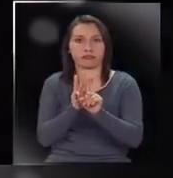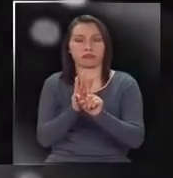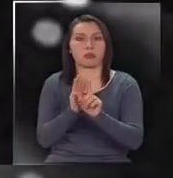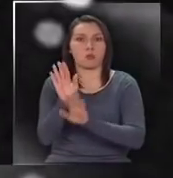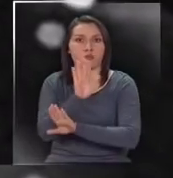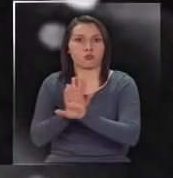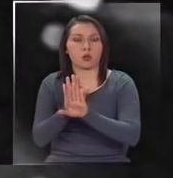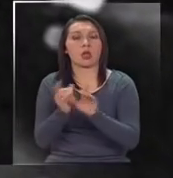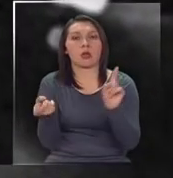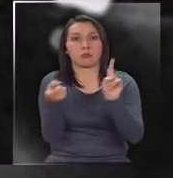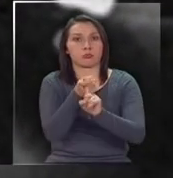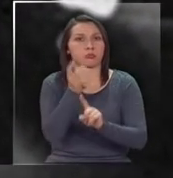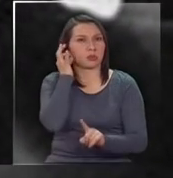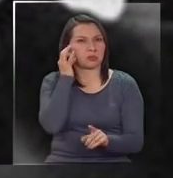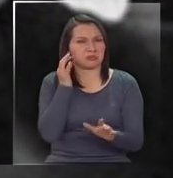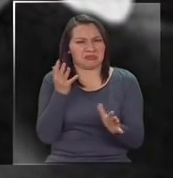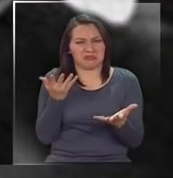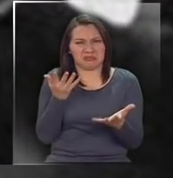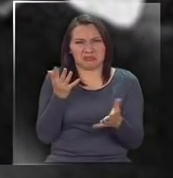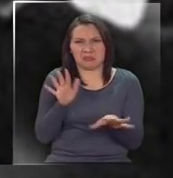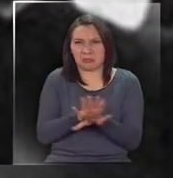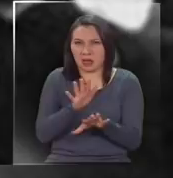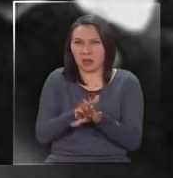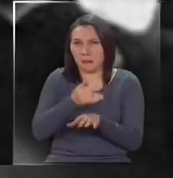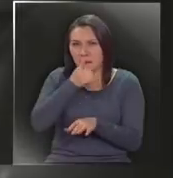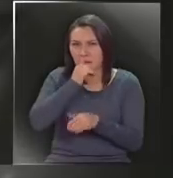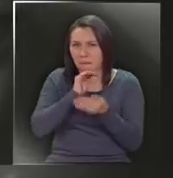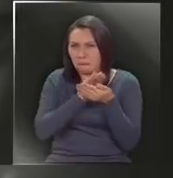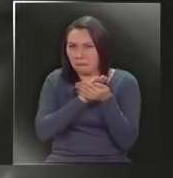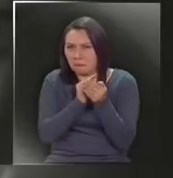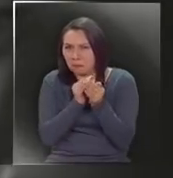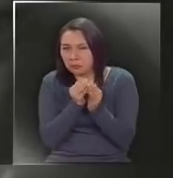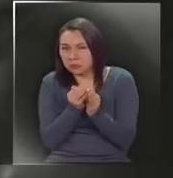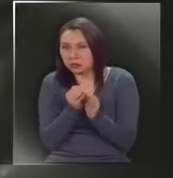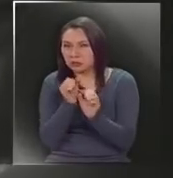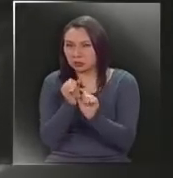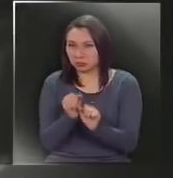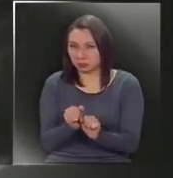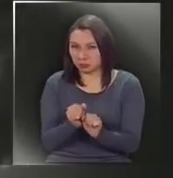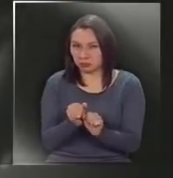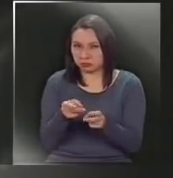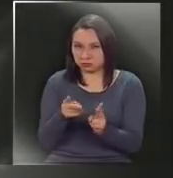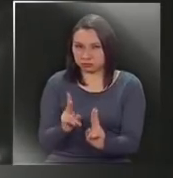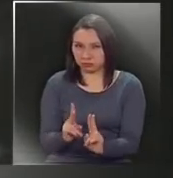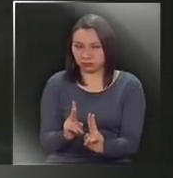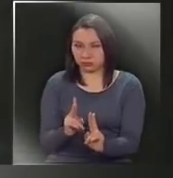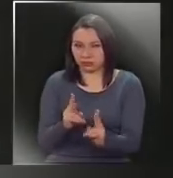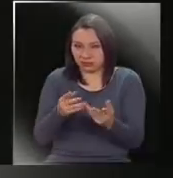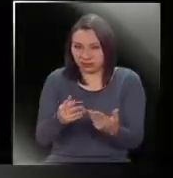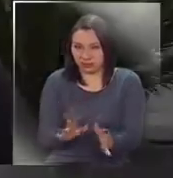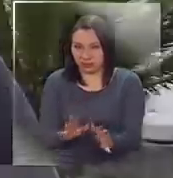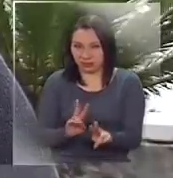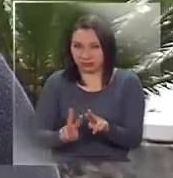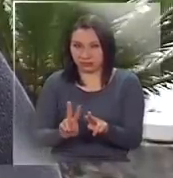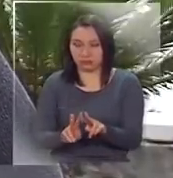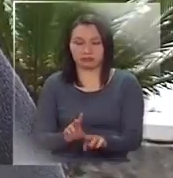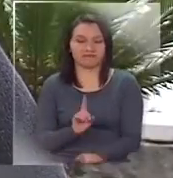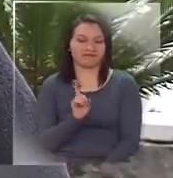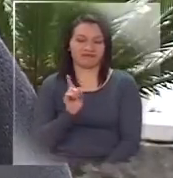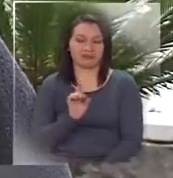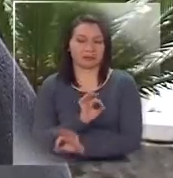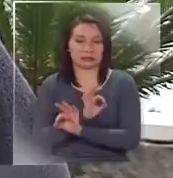señora. Suena como una película de espías, pero ¿hay alguna posibilidad de que eso haya sucedido? No,